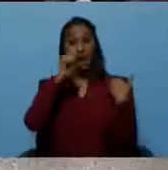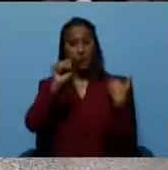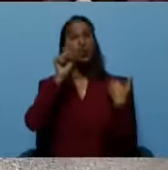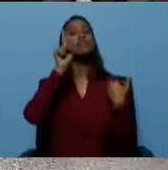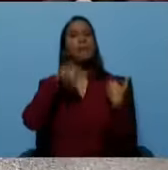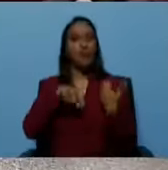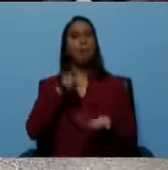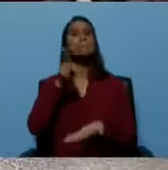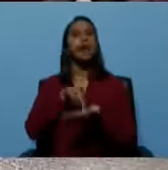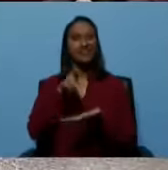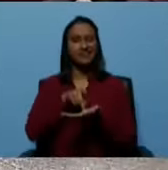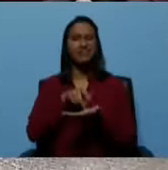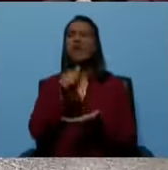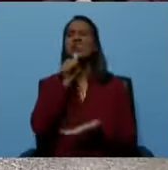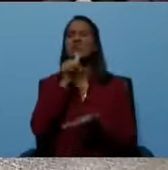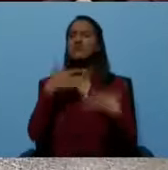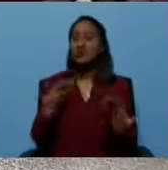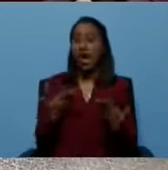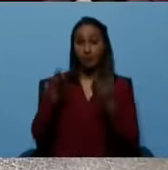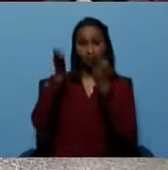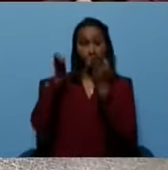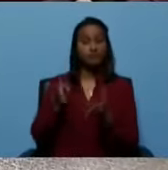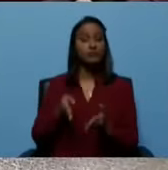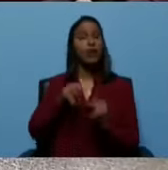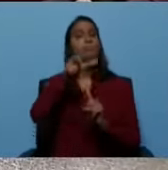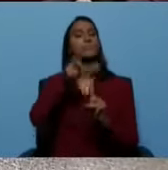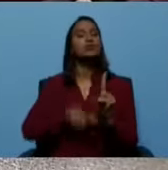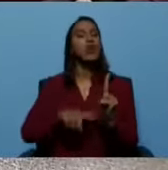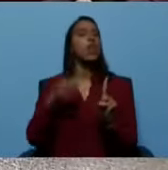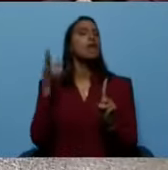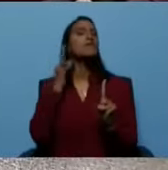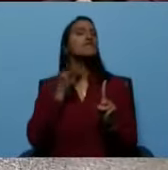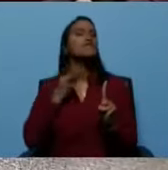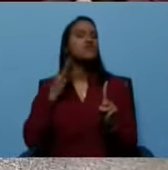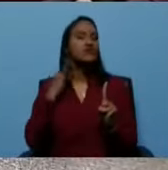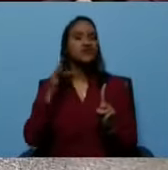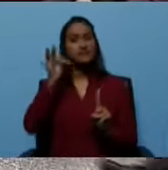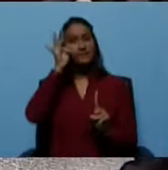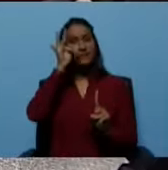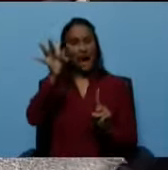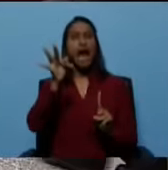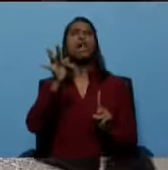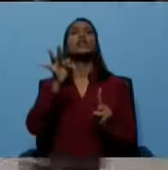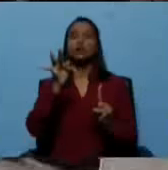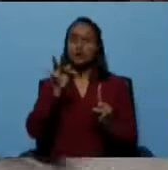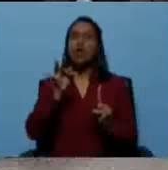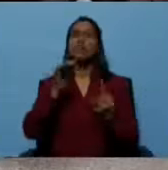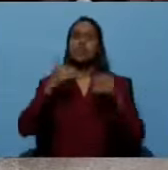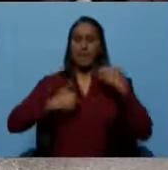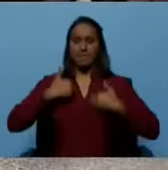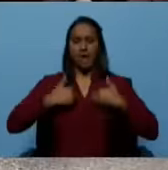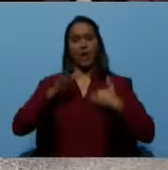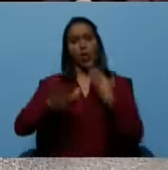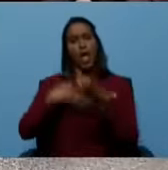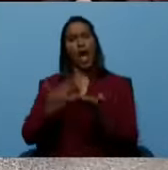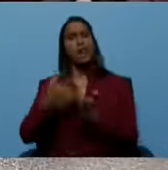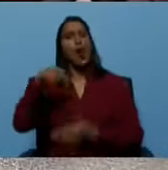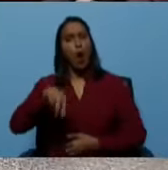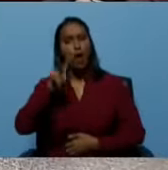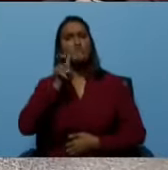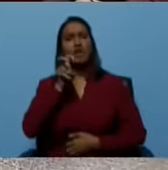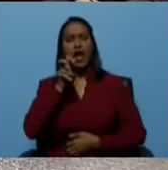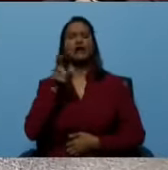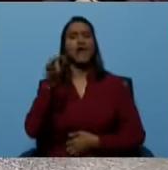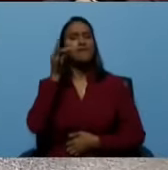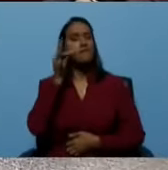el fiscal general de la República, Tarek William Saad, quien ha participado en todas las audiencias, y ya nos encontramos a lo que será el ingreso de